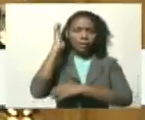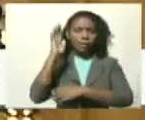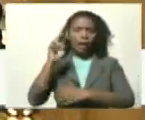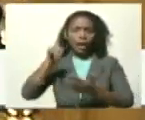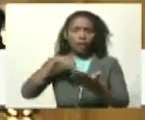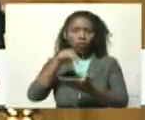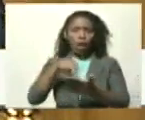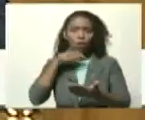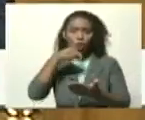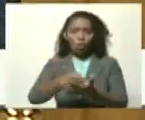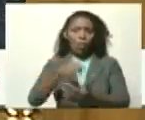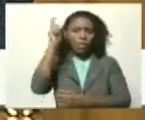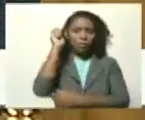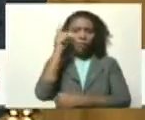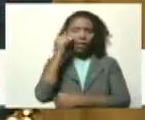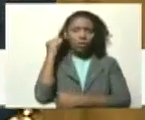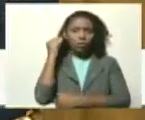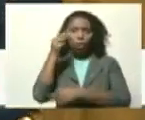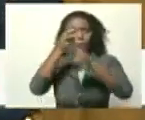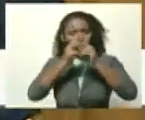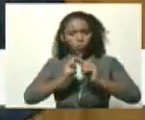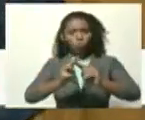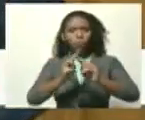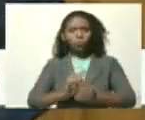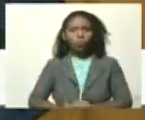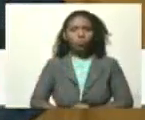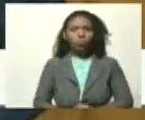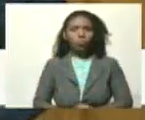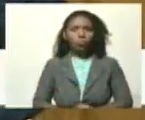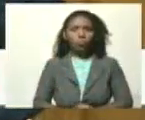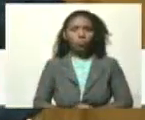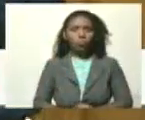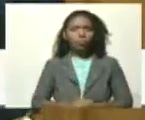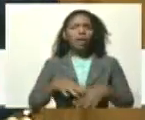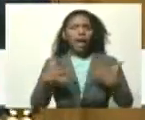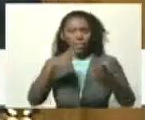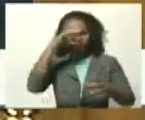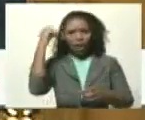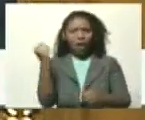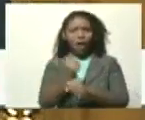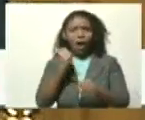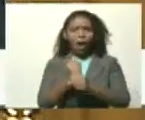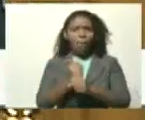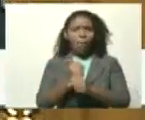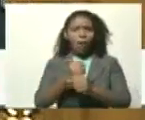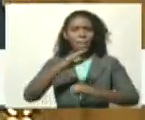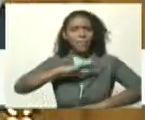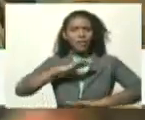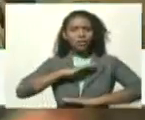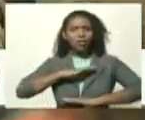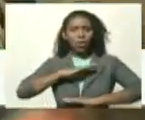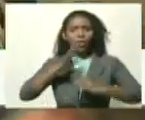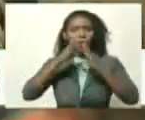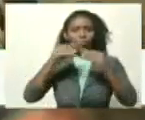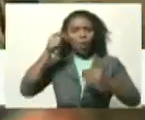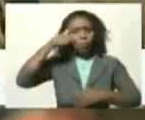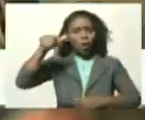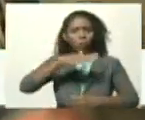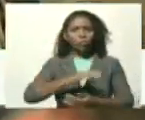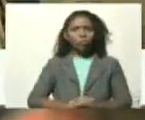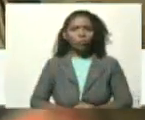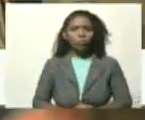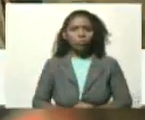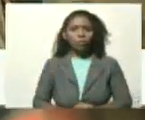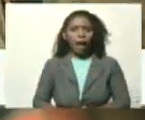nombres de diputados honorables que trabajan por el beneficio y el bienestar de toda la población.